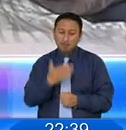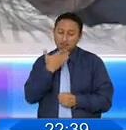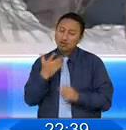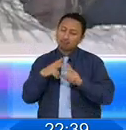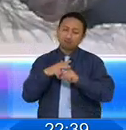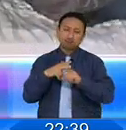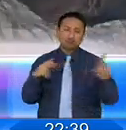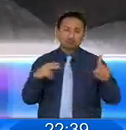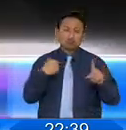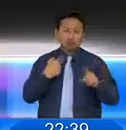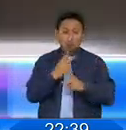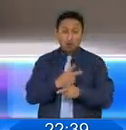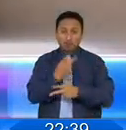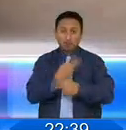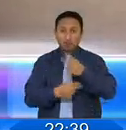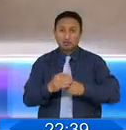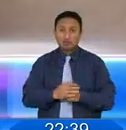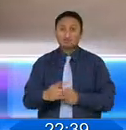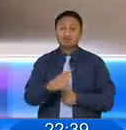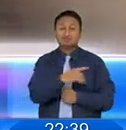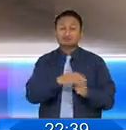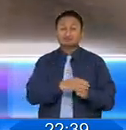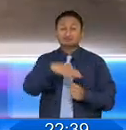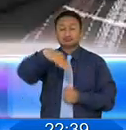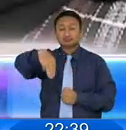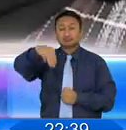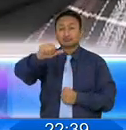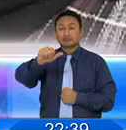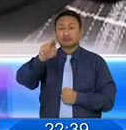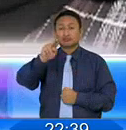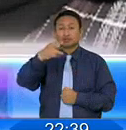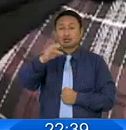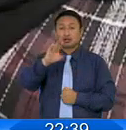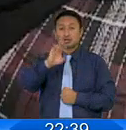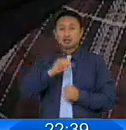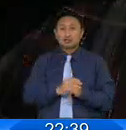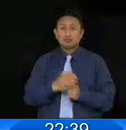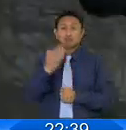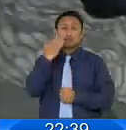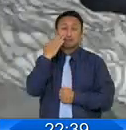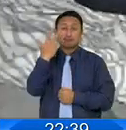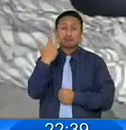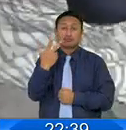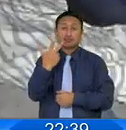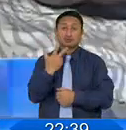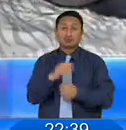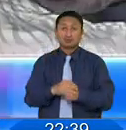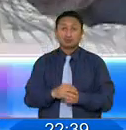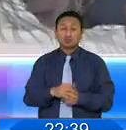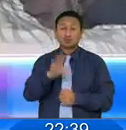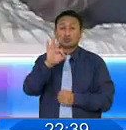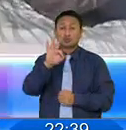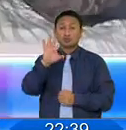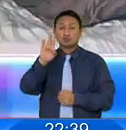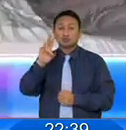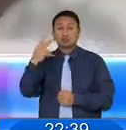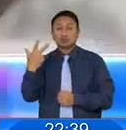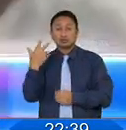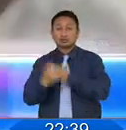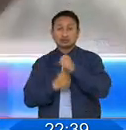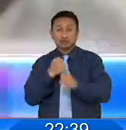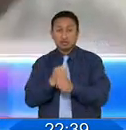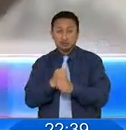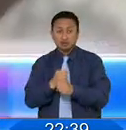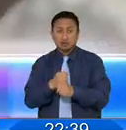por sus hijos. Ella es Margaret, una madre de 3 niños de 9, 7 y 3 años de edad. Como miles